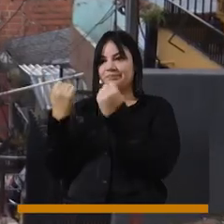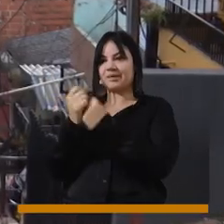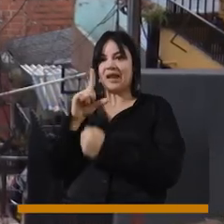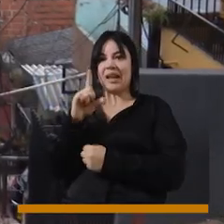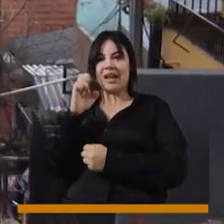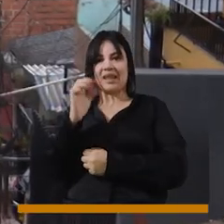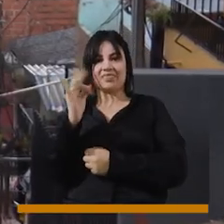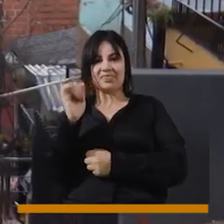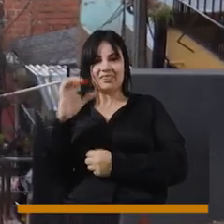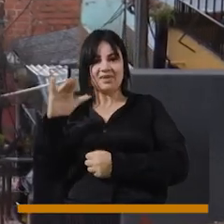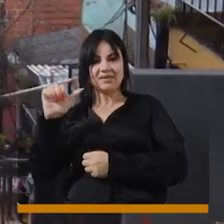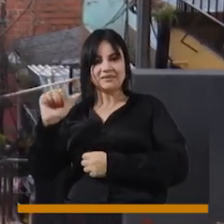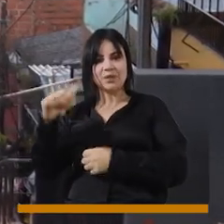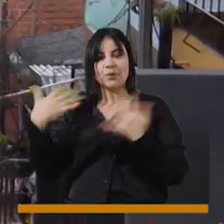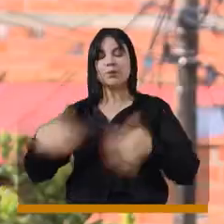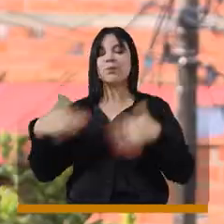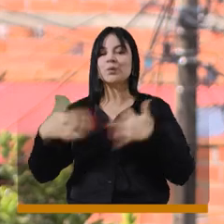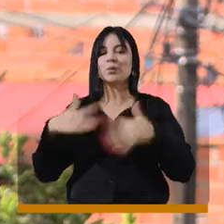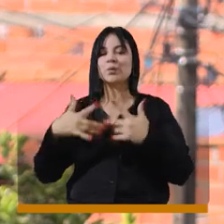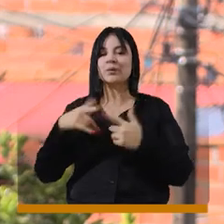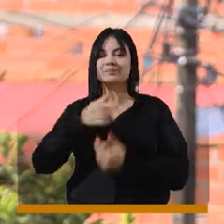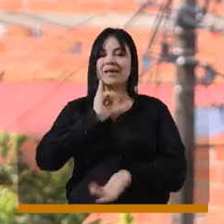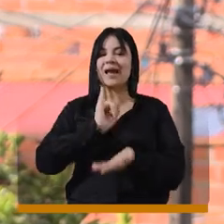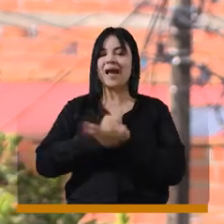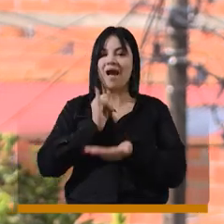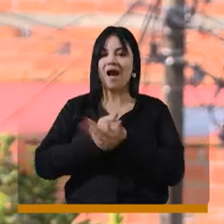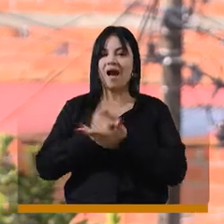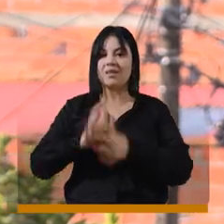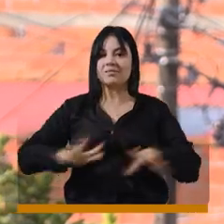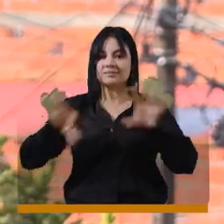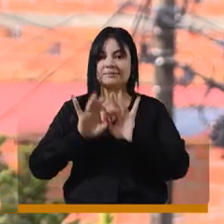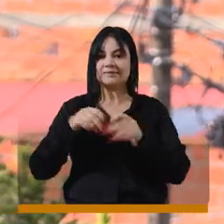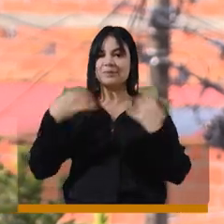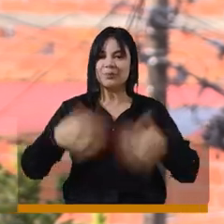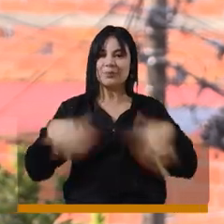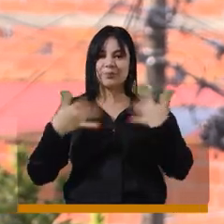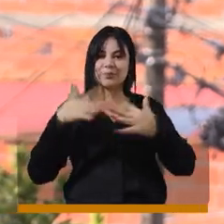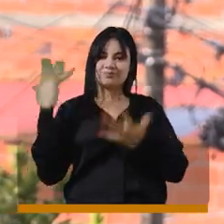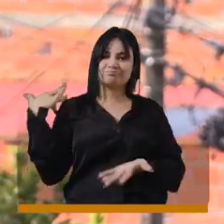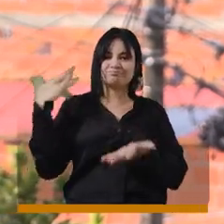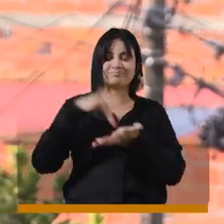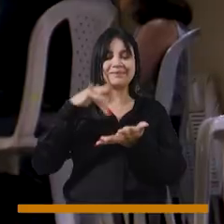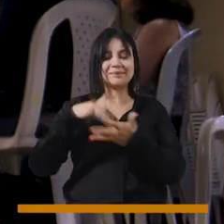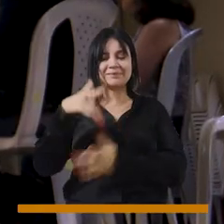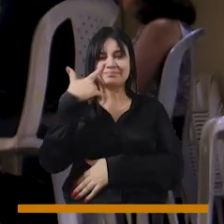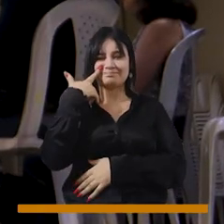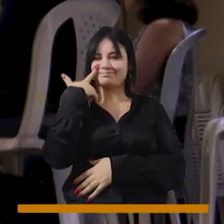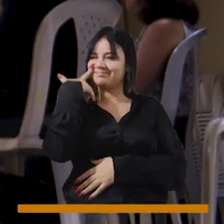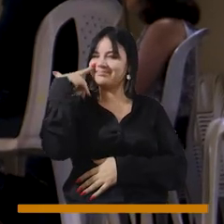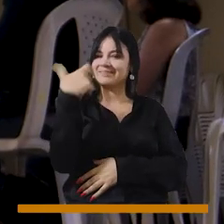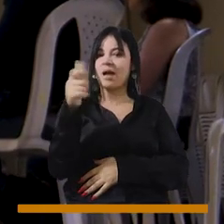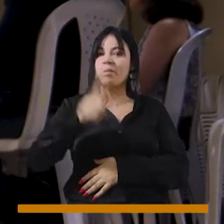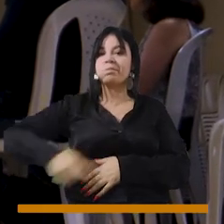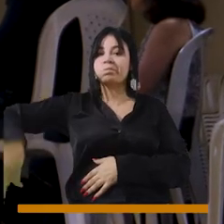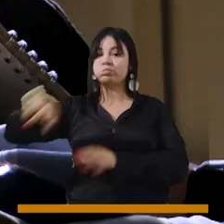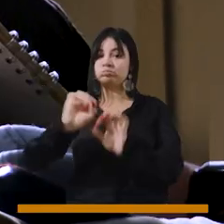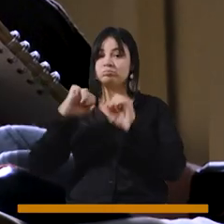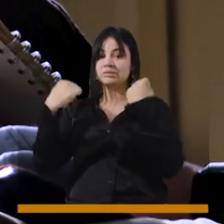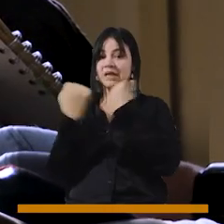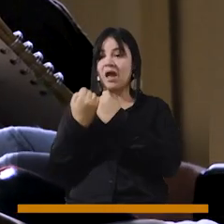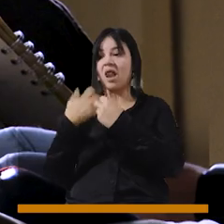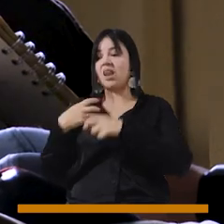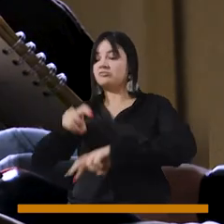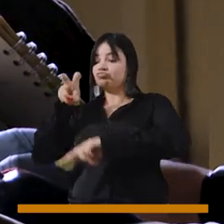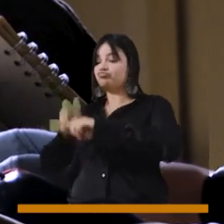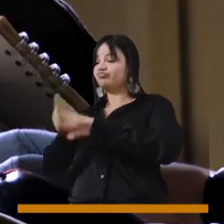concejala Leticia a una sesión de la JAL y me pareció súper importante y me parece súper rico que los concejales